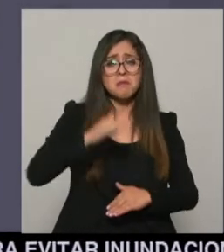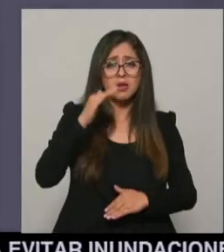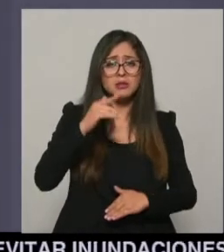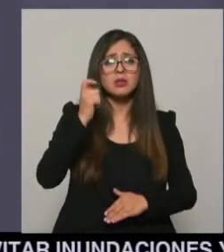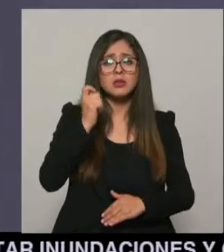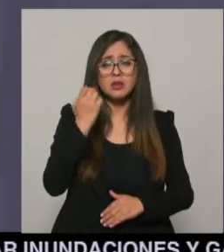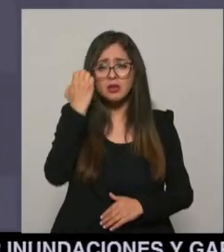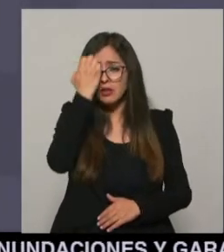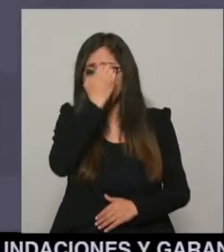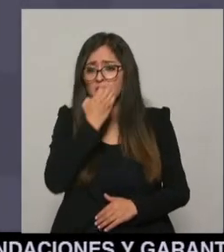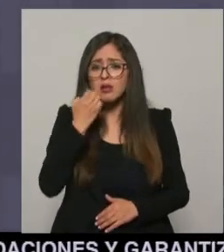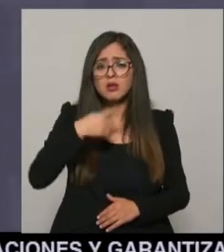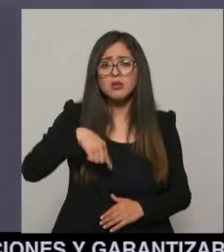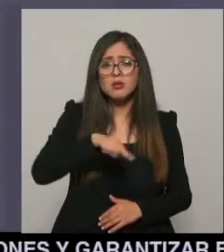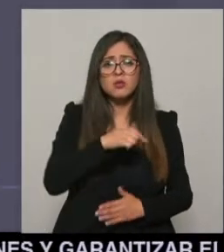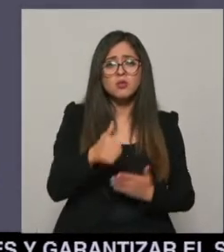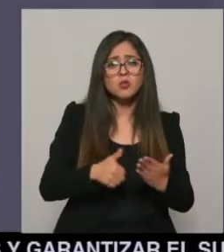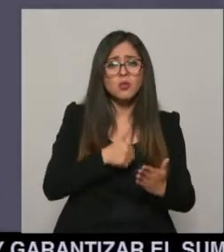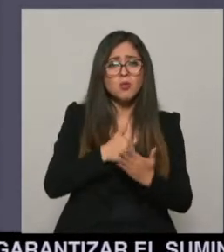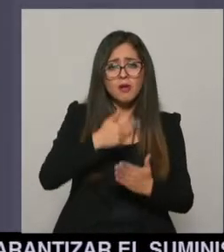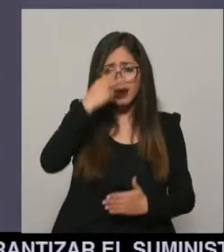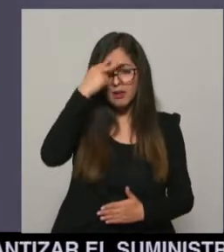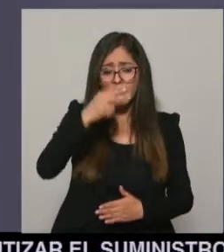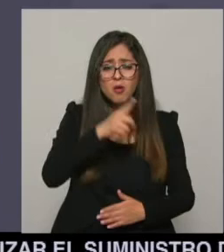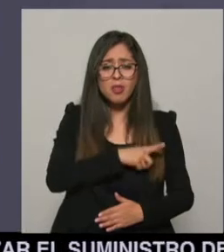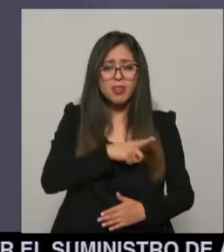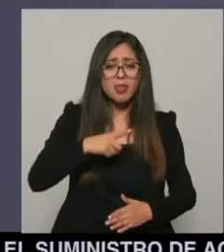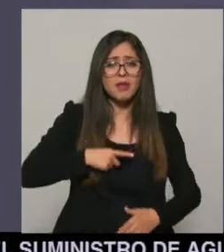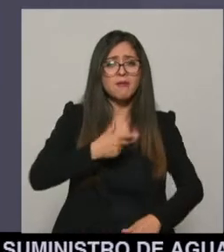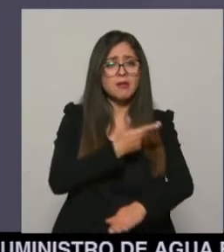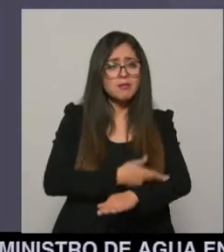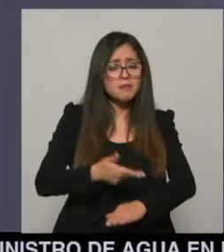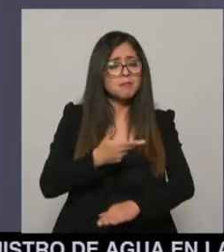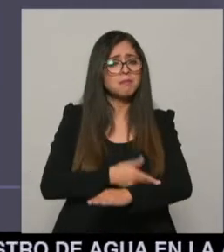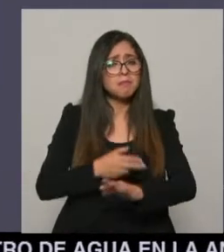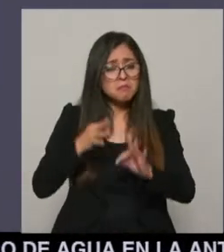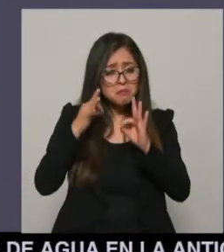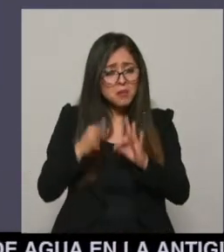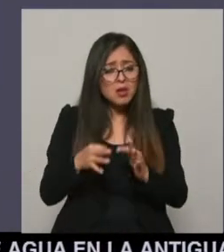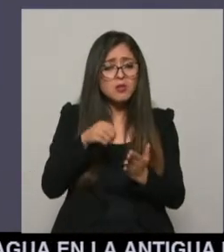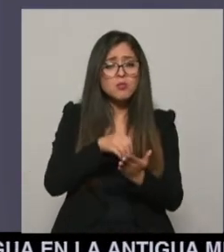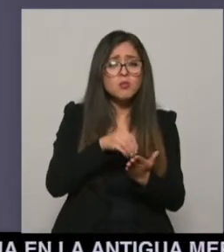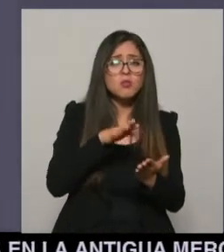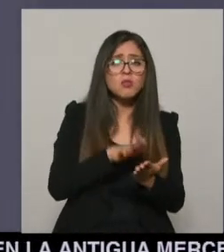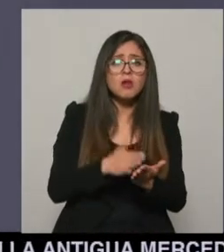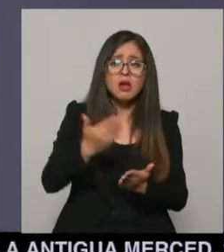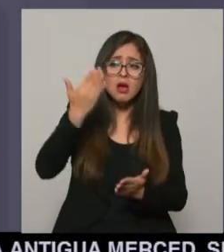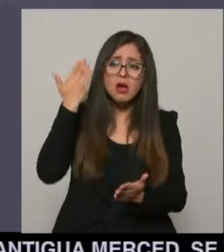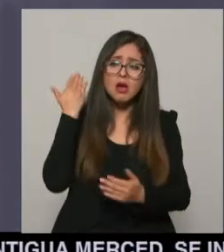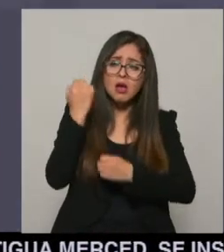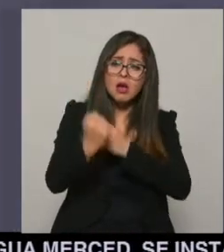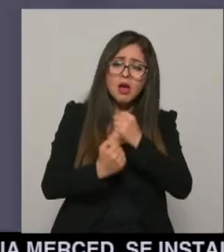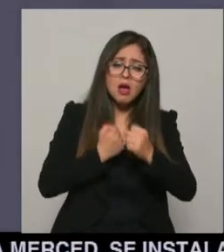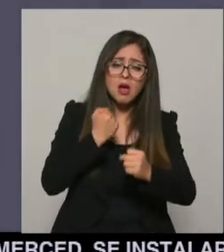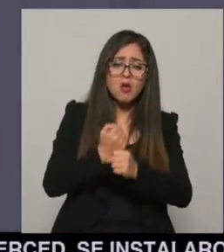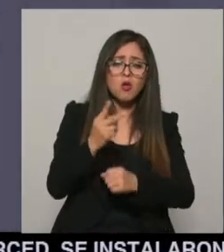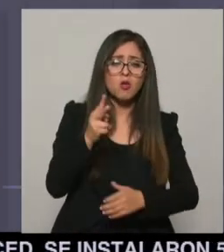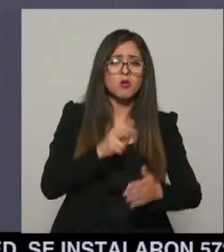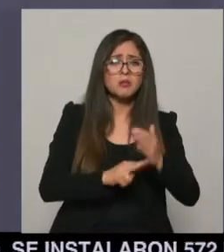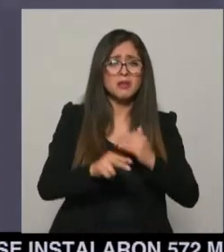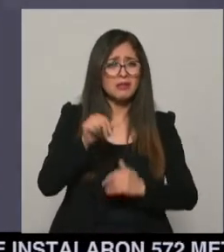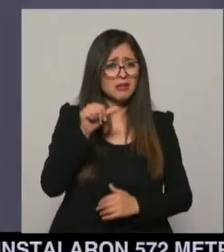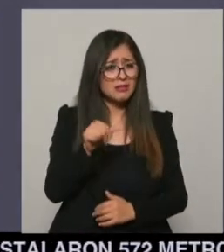Evalúa de la Ciudad de México tiene que comenzar a actualizarse. Tenemos una desactualización de datos desde el año 2016. Es